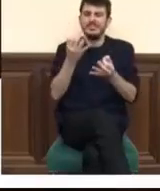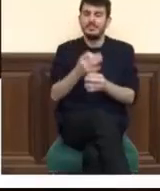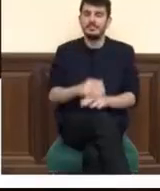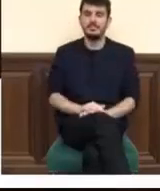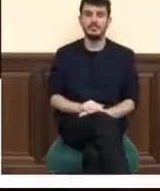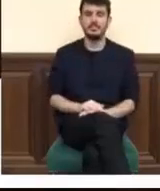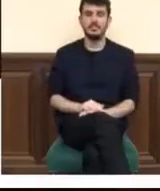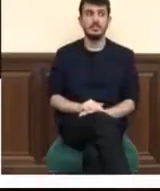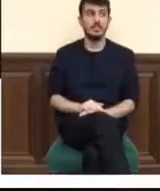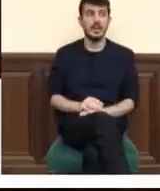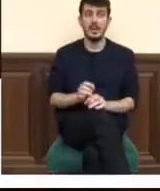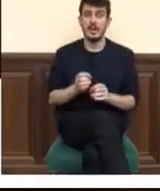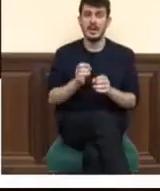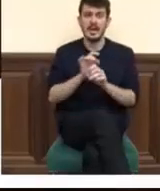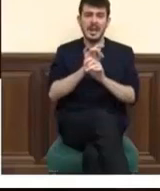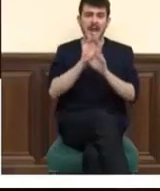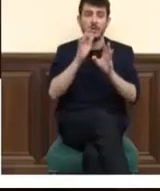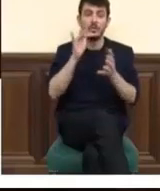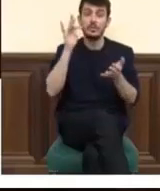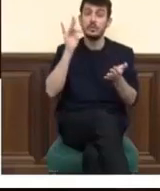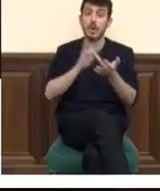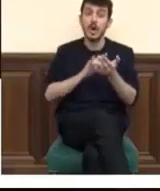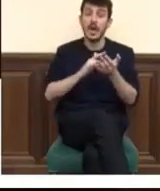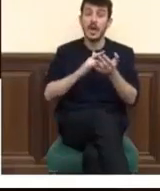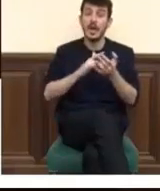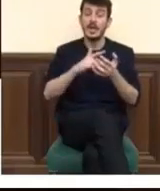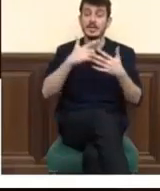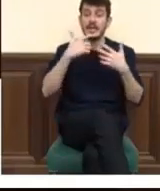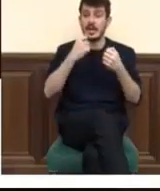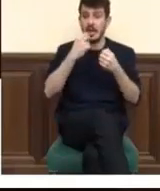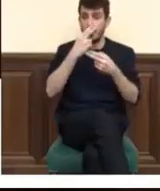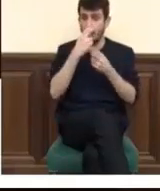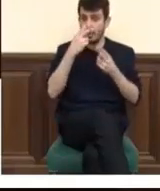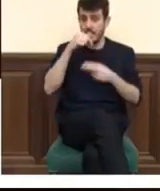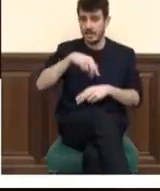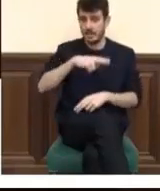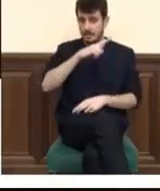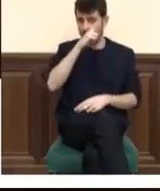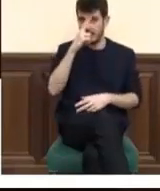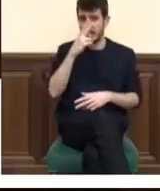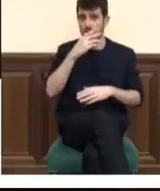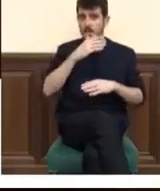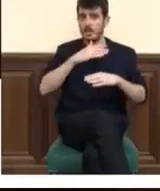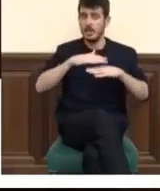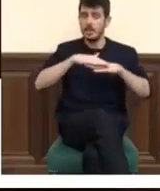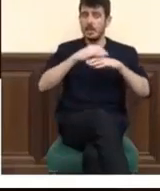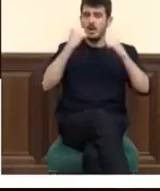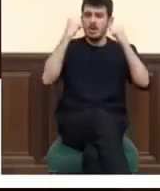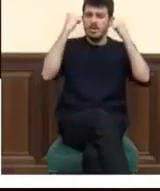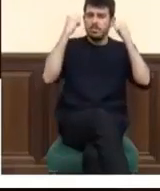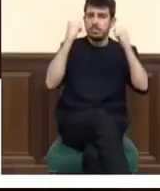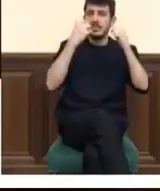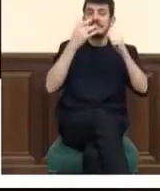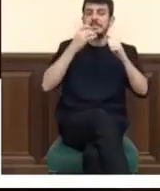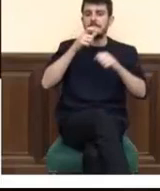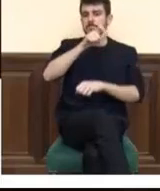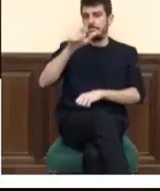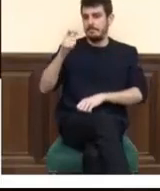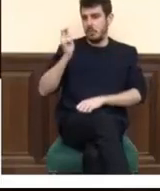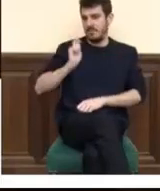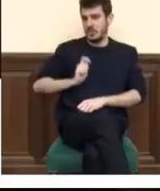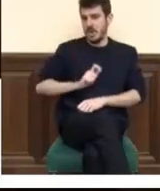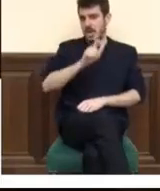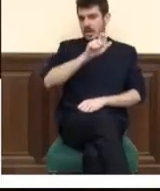que quien está sosteniendo la sanidad pública madrileña son los profesionales de la